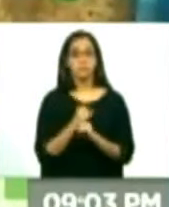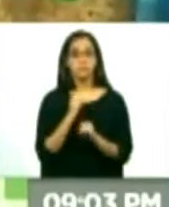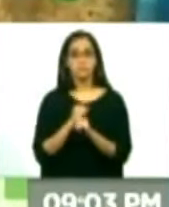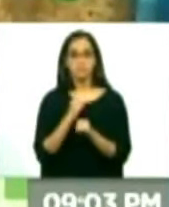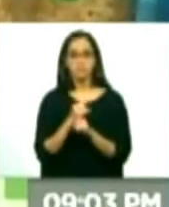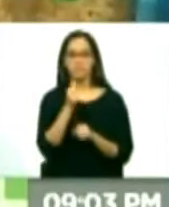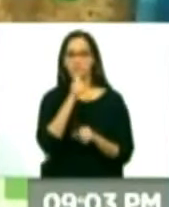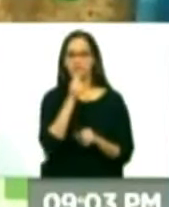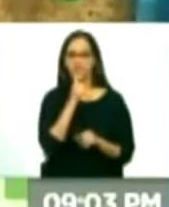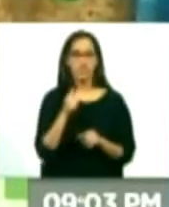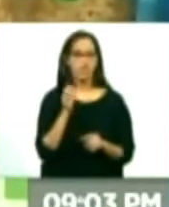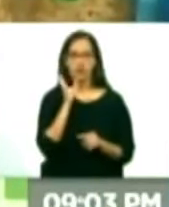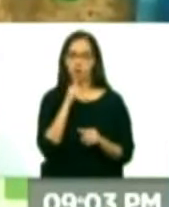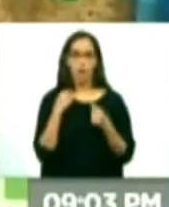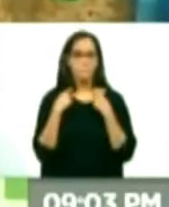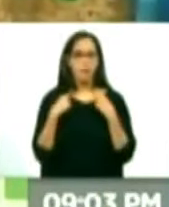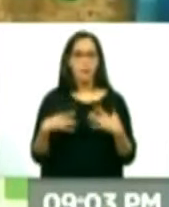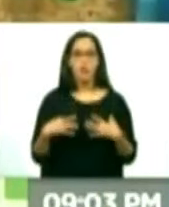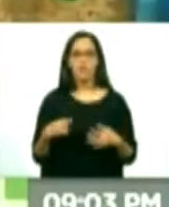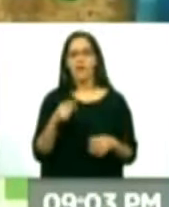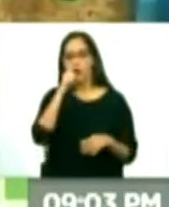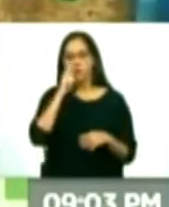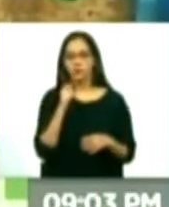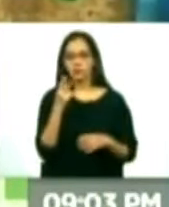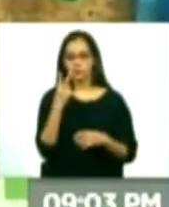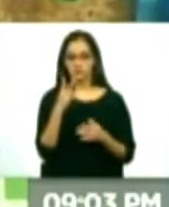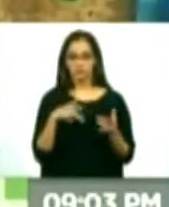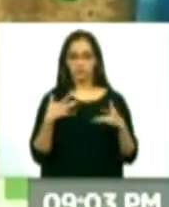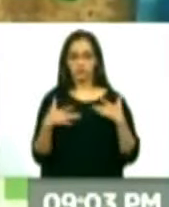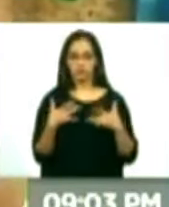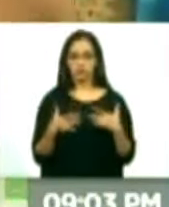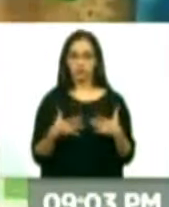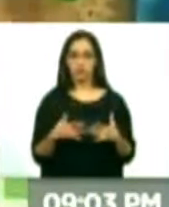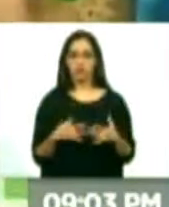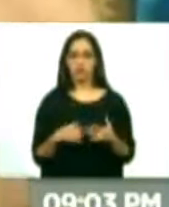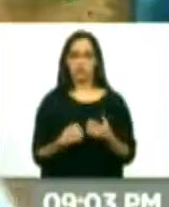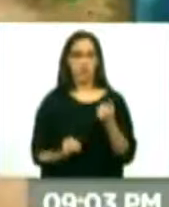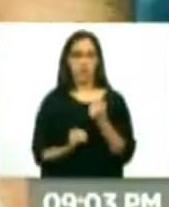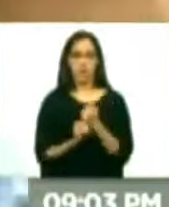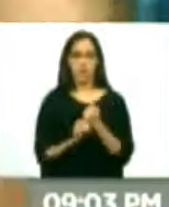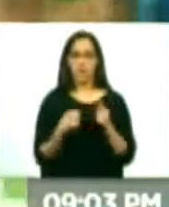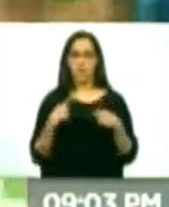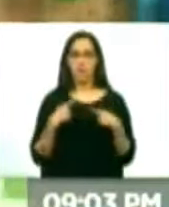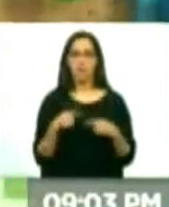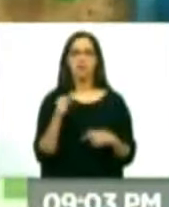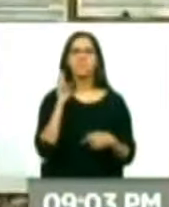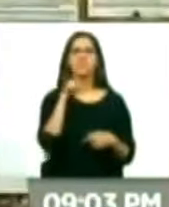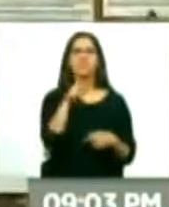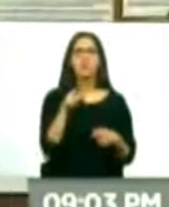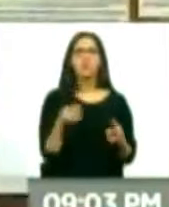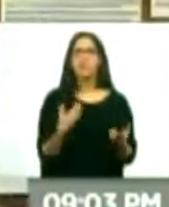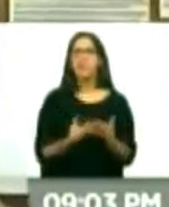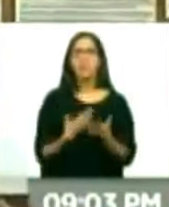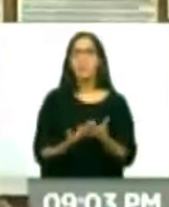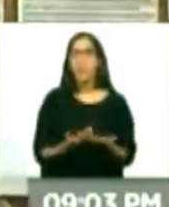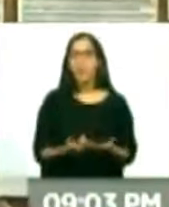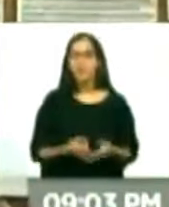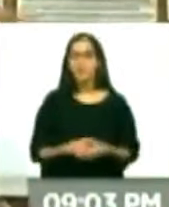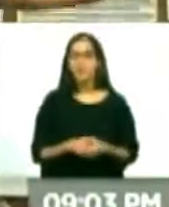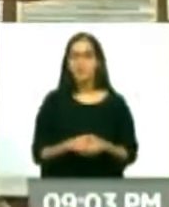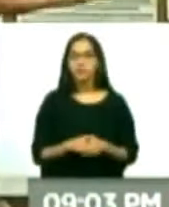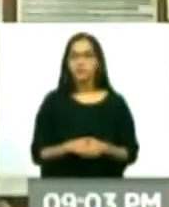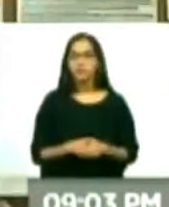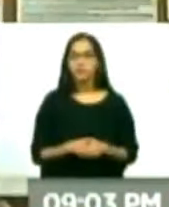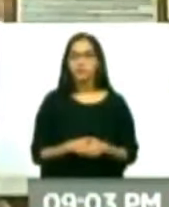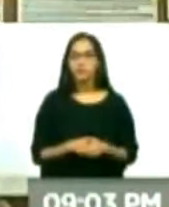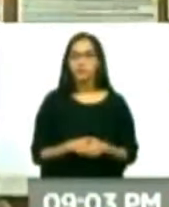menos popular y más odiado? Dos eventos sin legitimidad de origen ni apoyo popular. ¿Y tú, Esteban Gervasi, qué propones? Lánzate